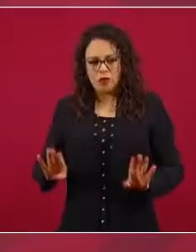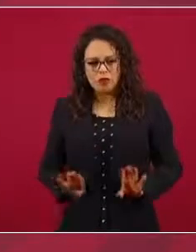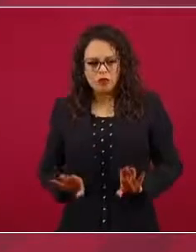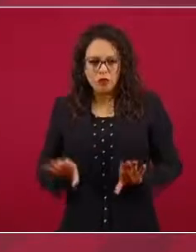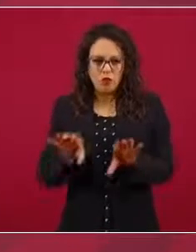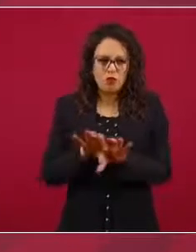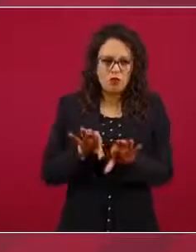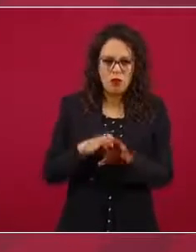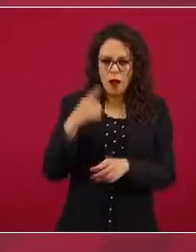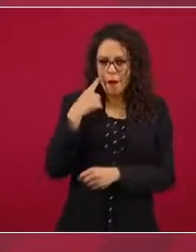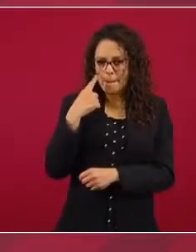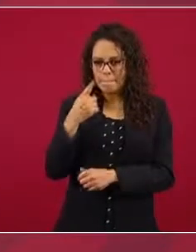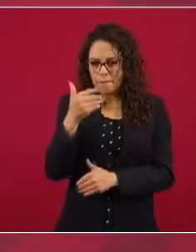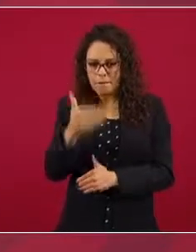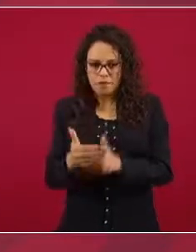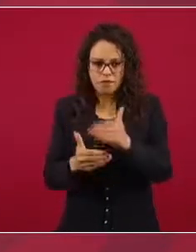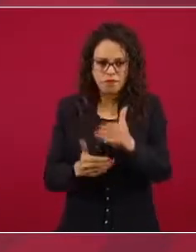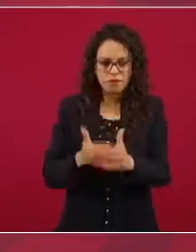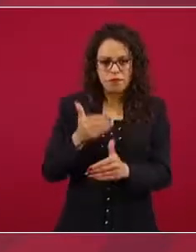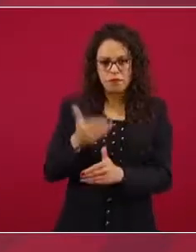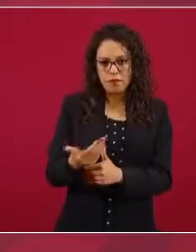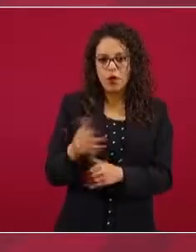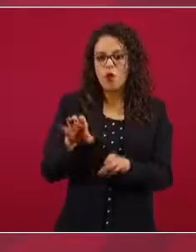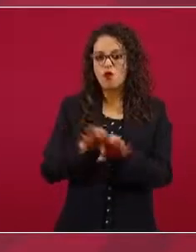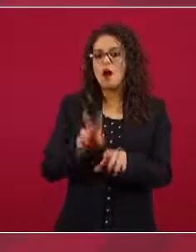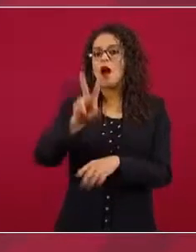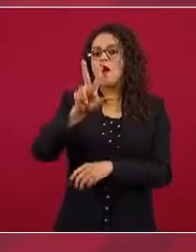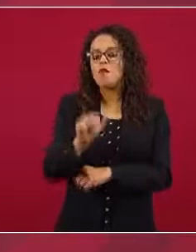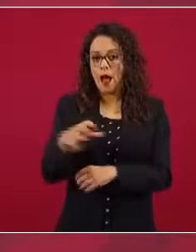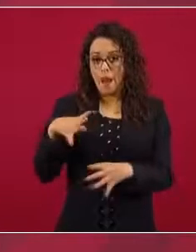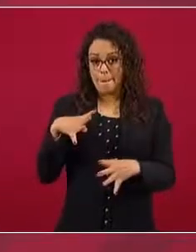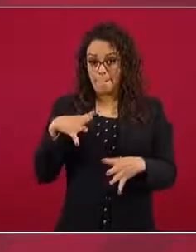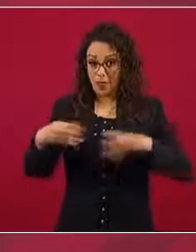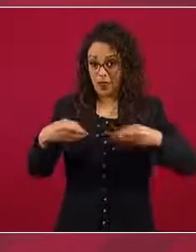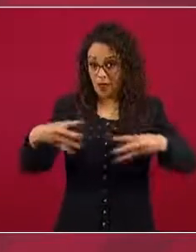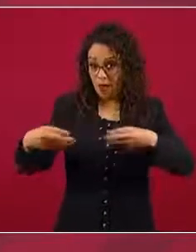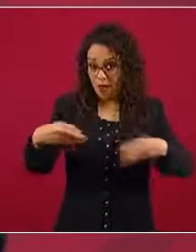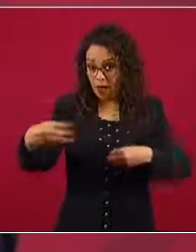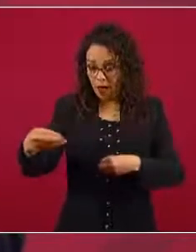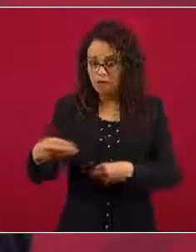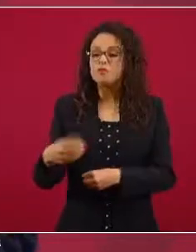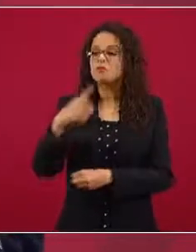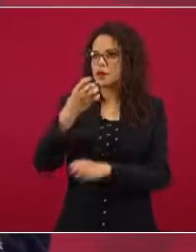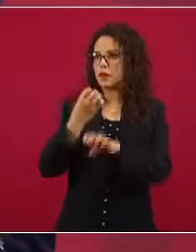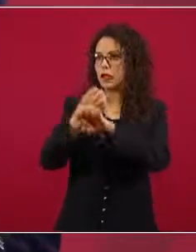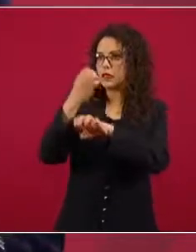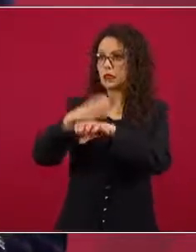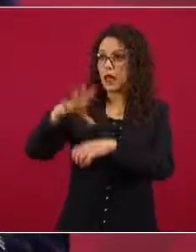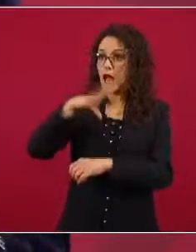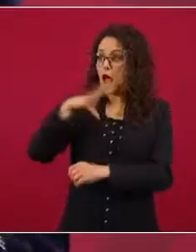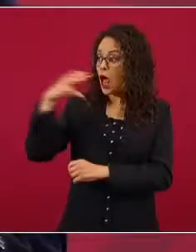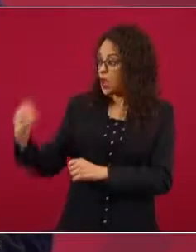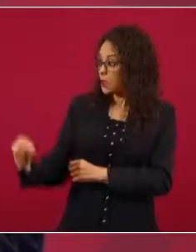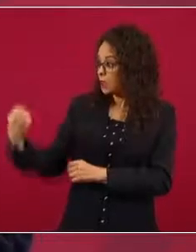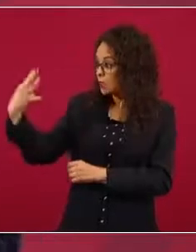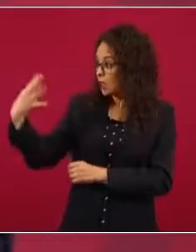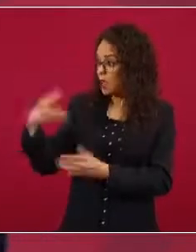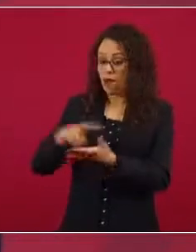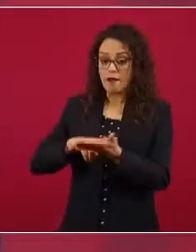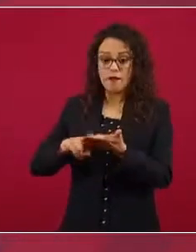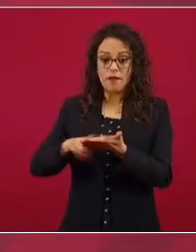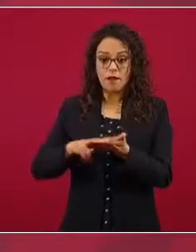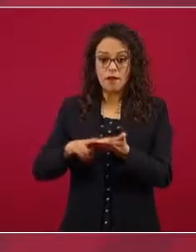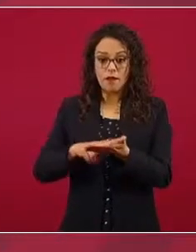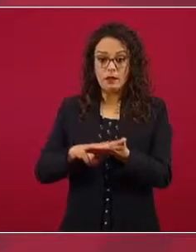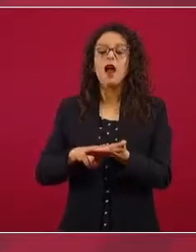vaya comportando la pandemia, en los estados con semáforo verde se van a reiniciar